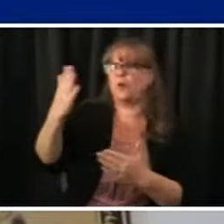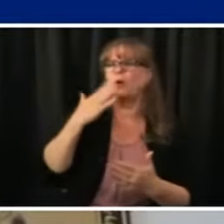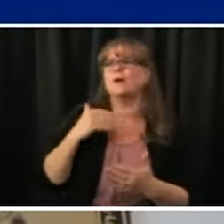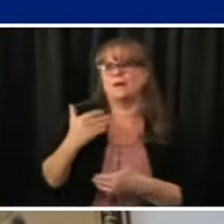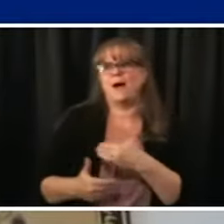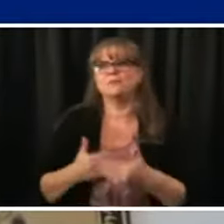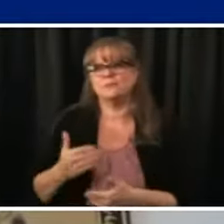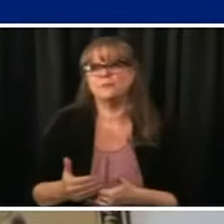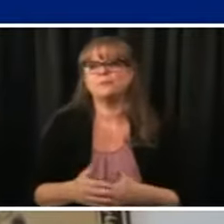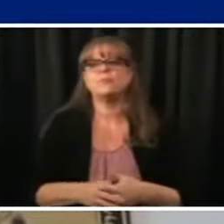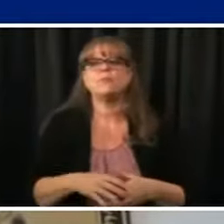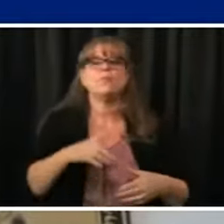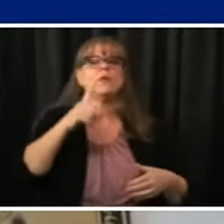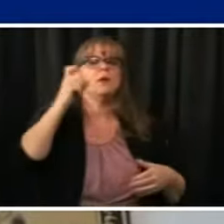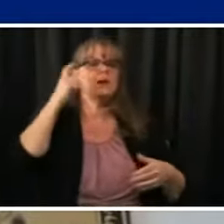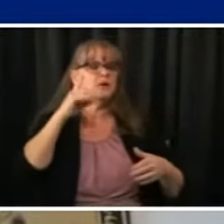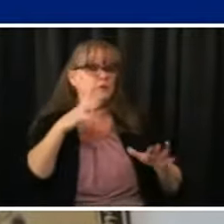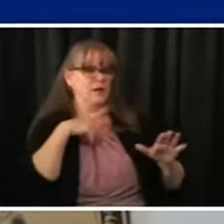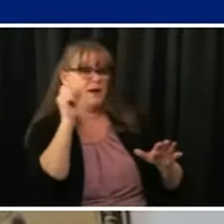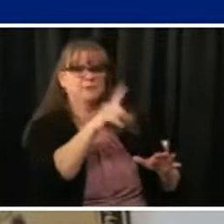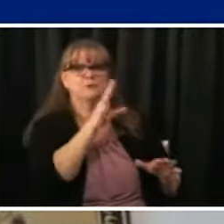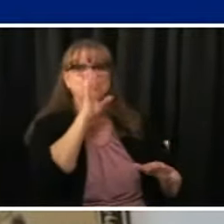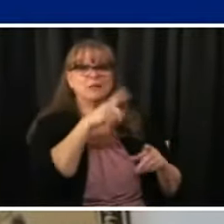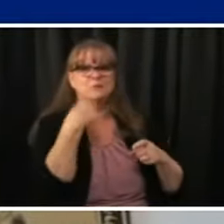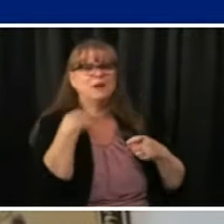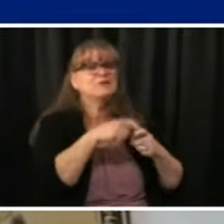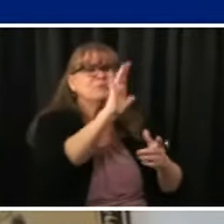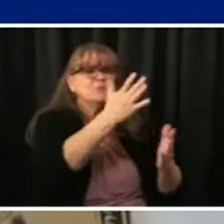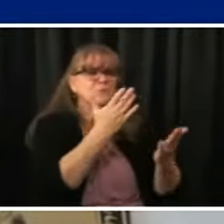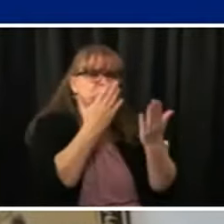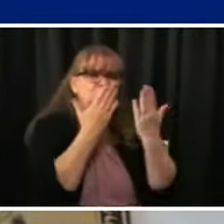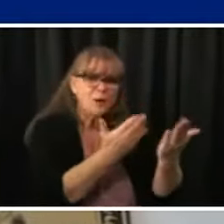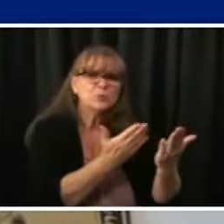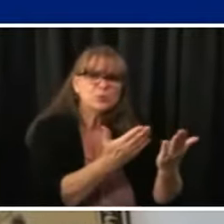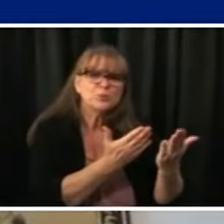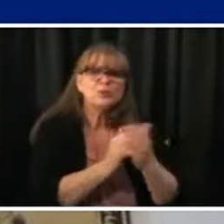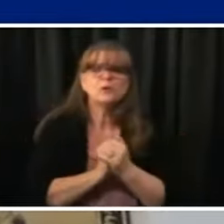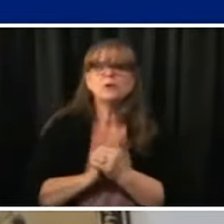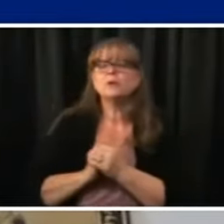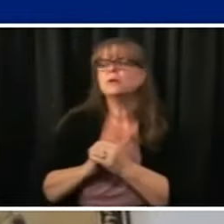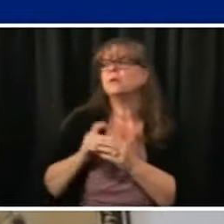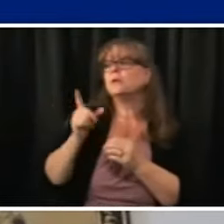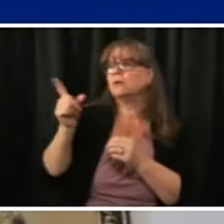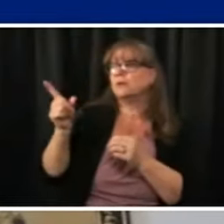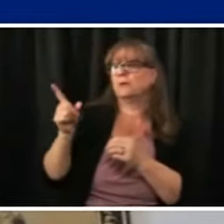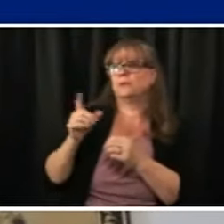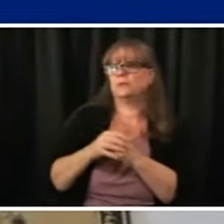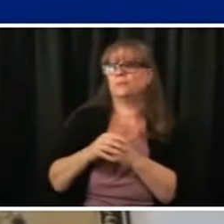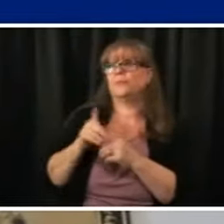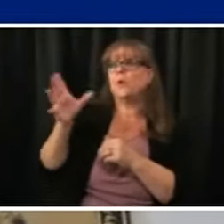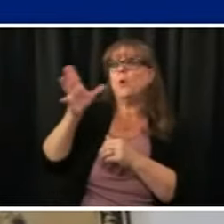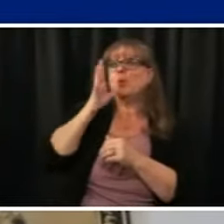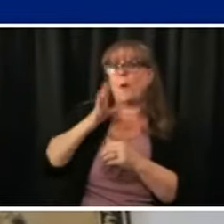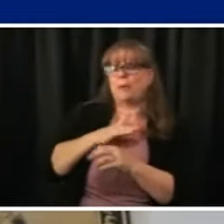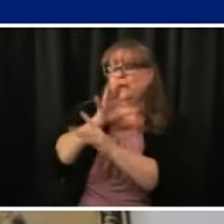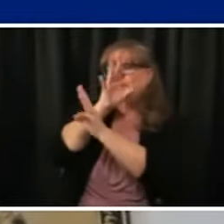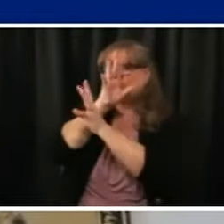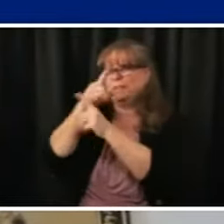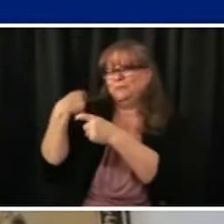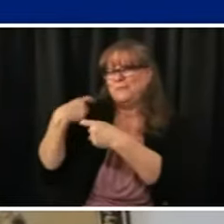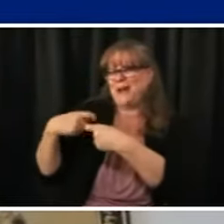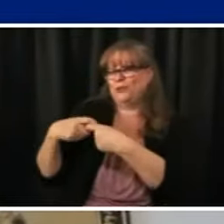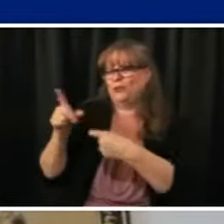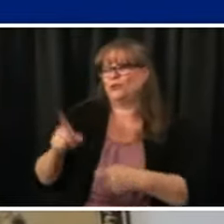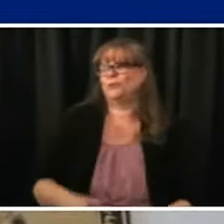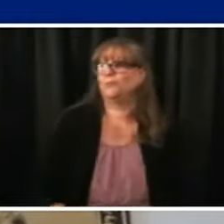también? Sí, les pido a mis paisanos que no la piensen, tomen la vacuna. Nomás